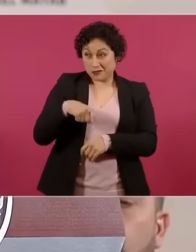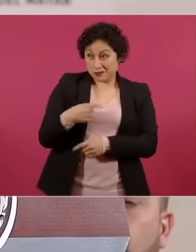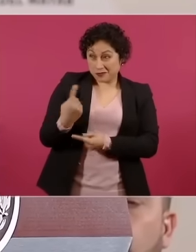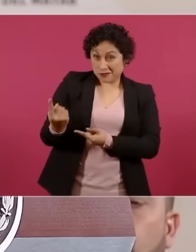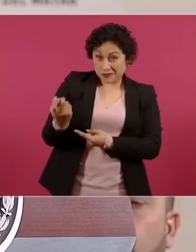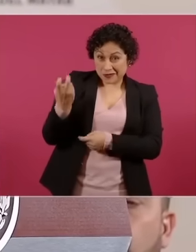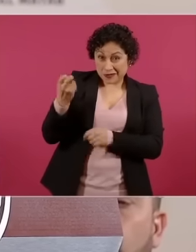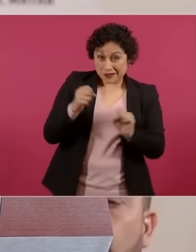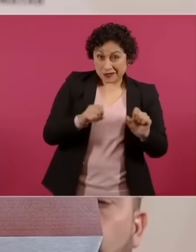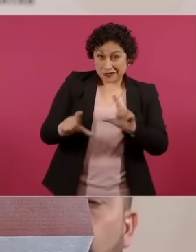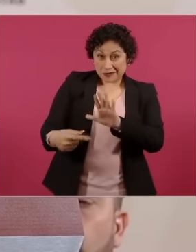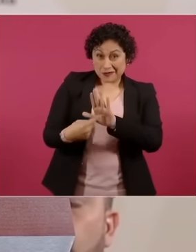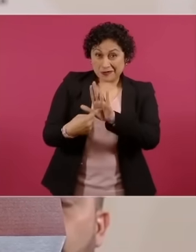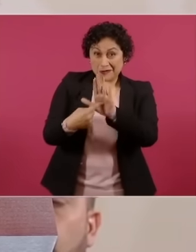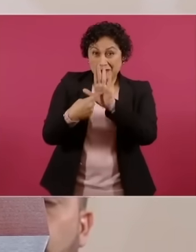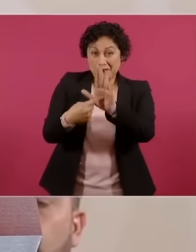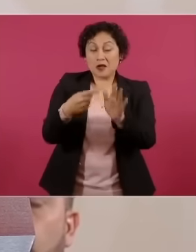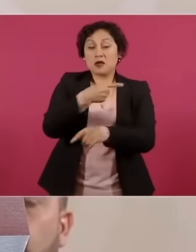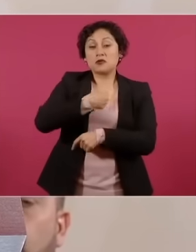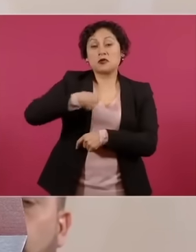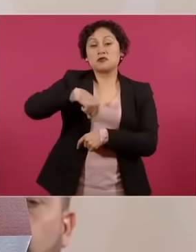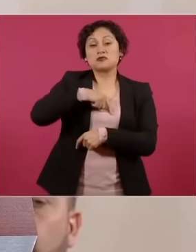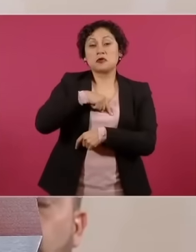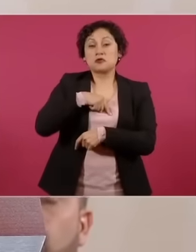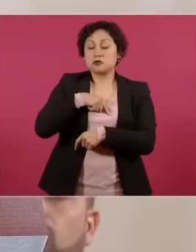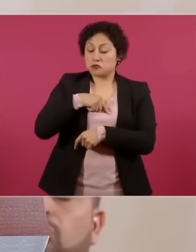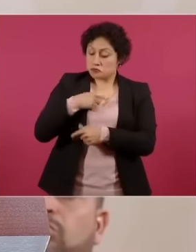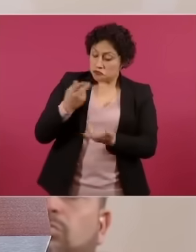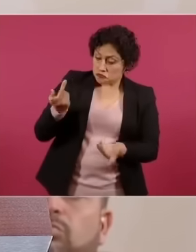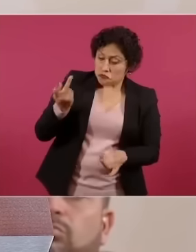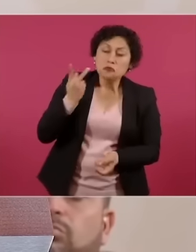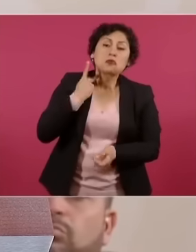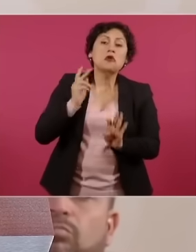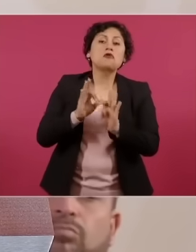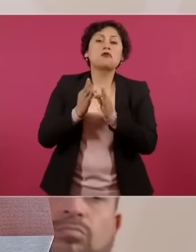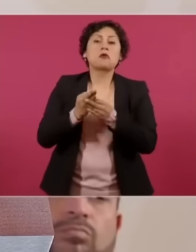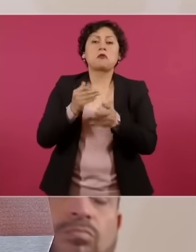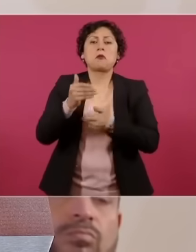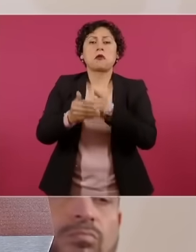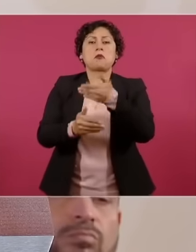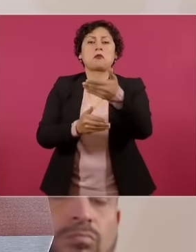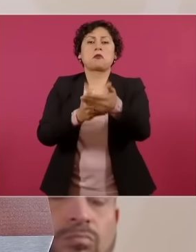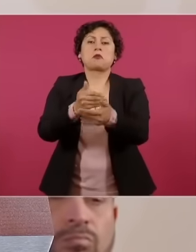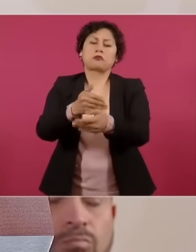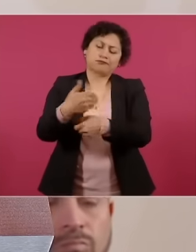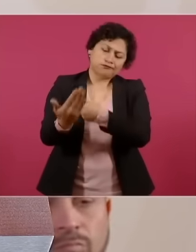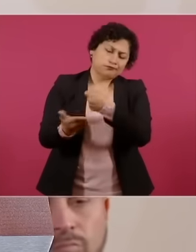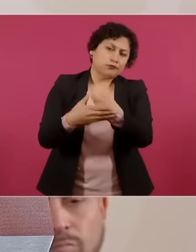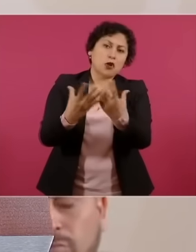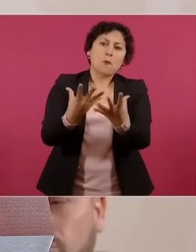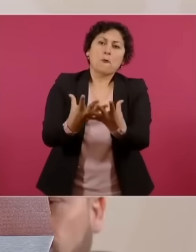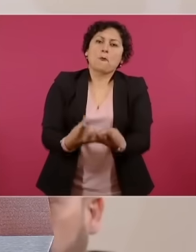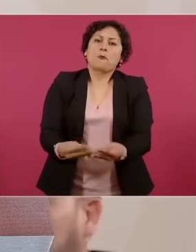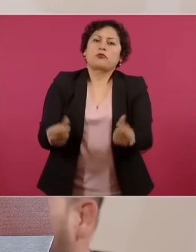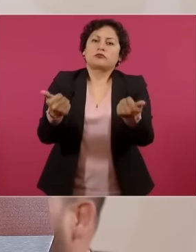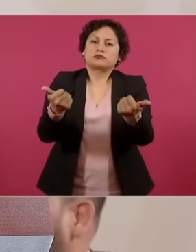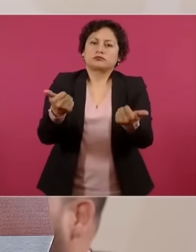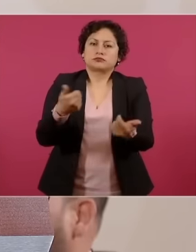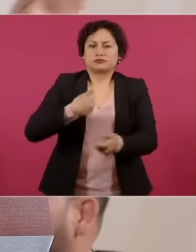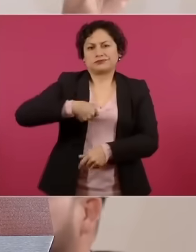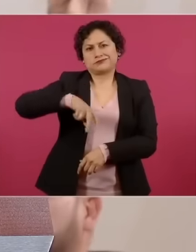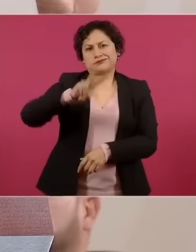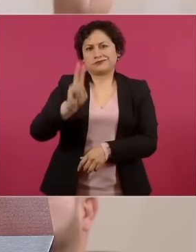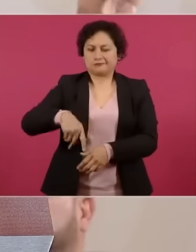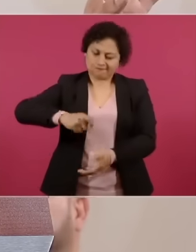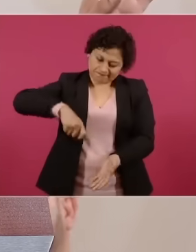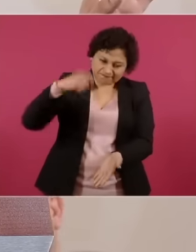si continuamos con la misma política, lo vamos a resolver. Así que te diría que me canso ganso.